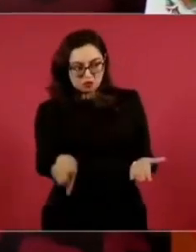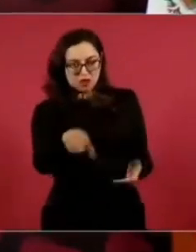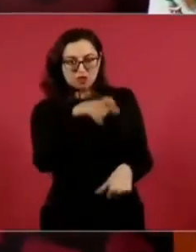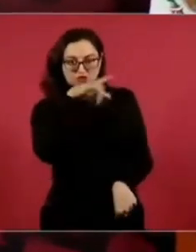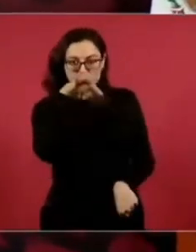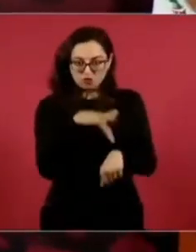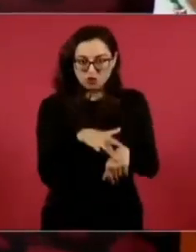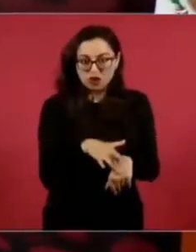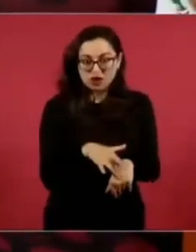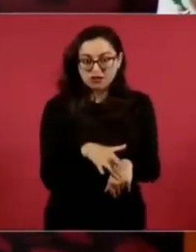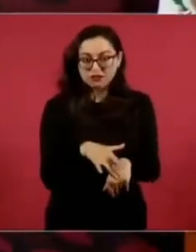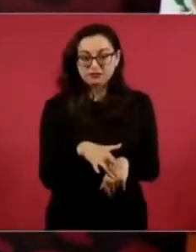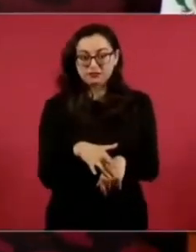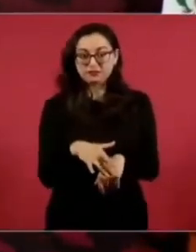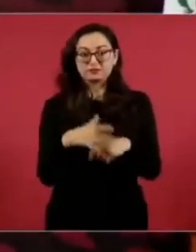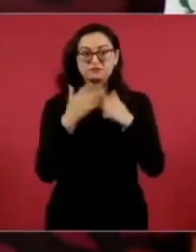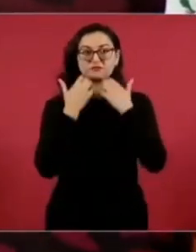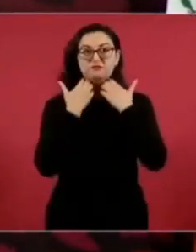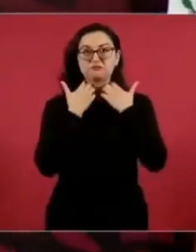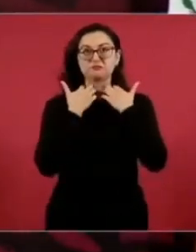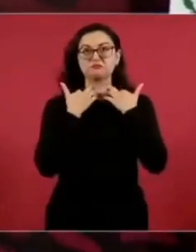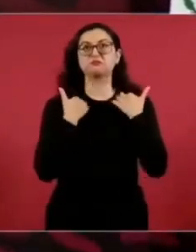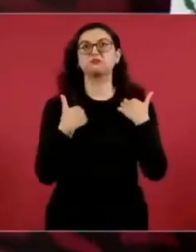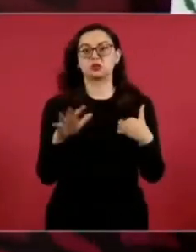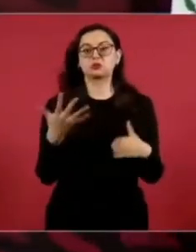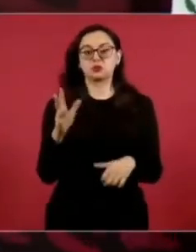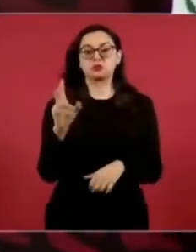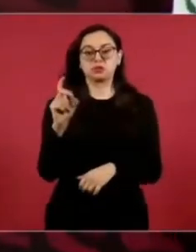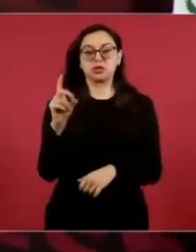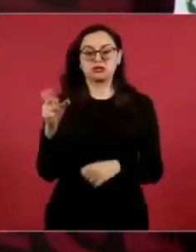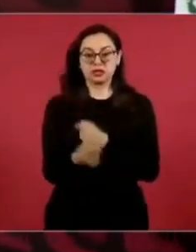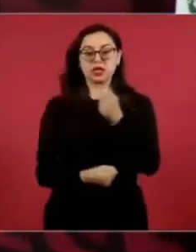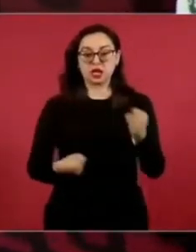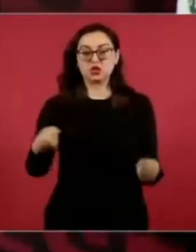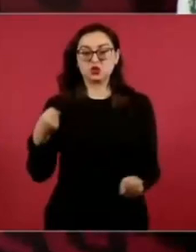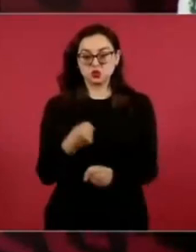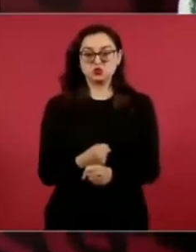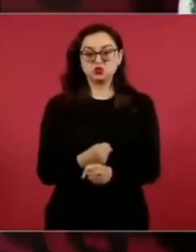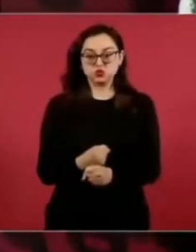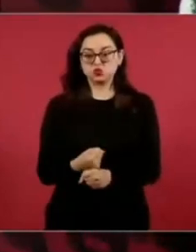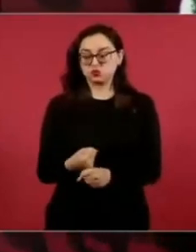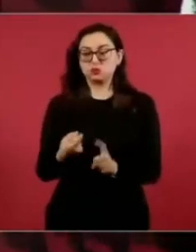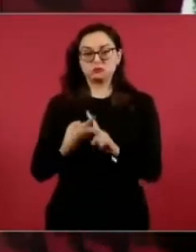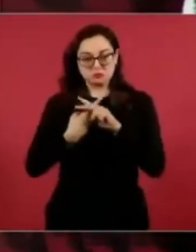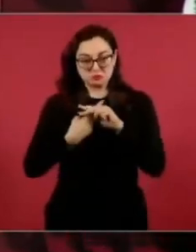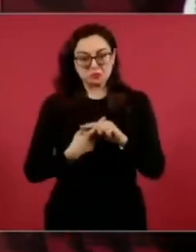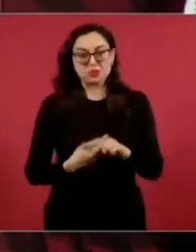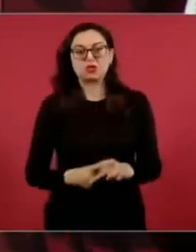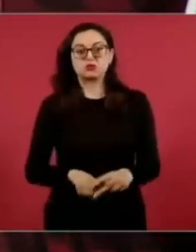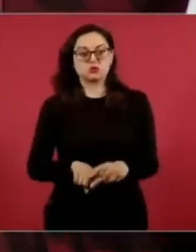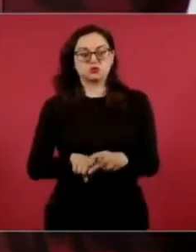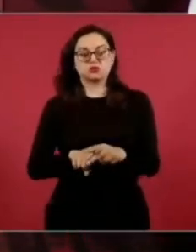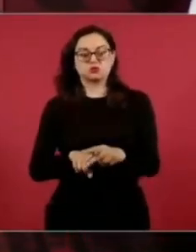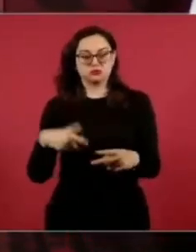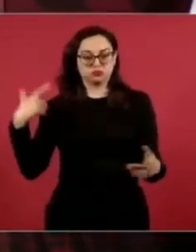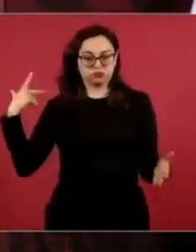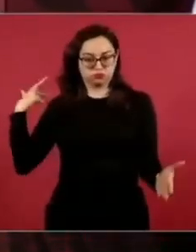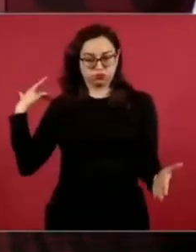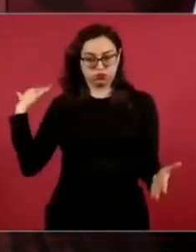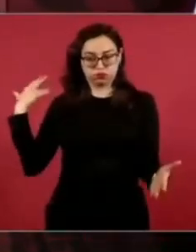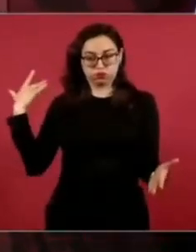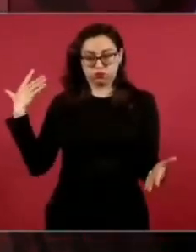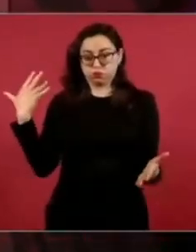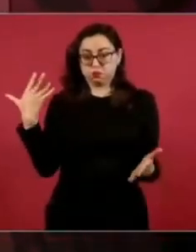eso lleva en México 20 30 años que empezamos a escuchar eso